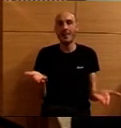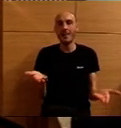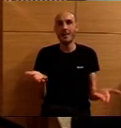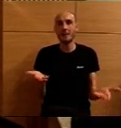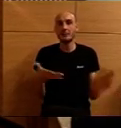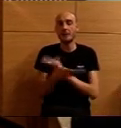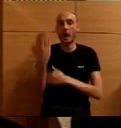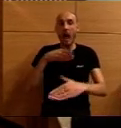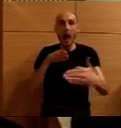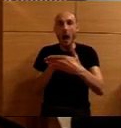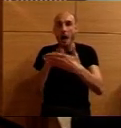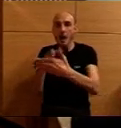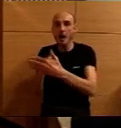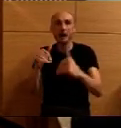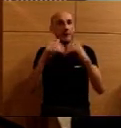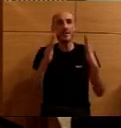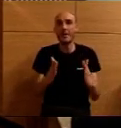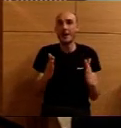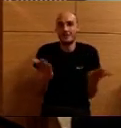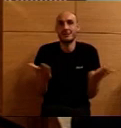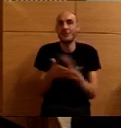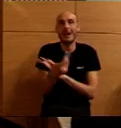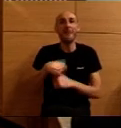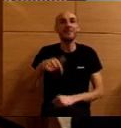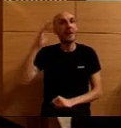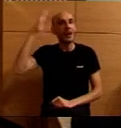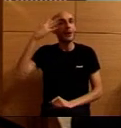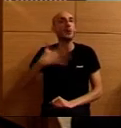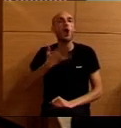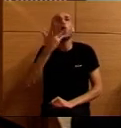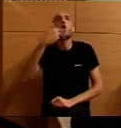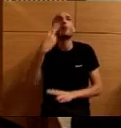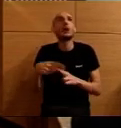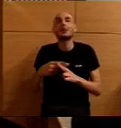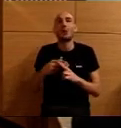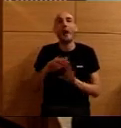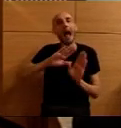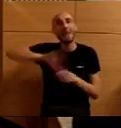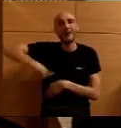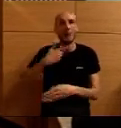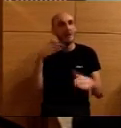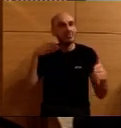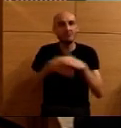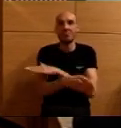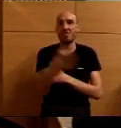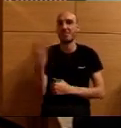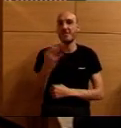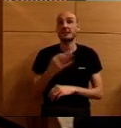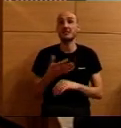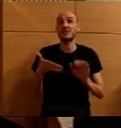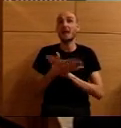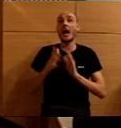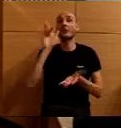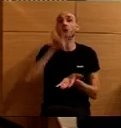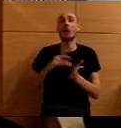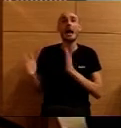a la vivienda que debería situarse por encima de ideologías. Esta debería ser una norma que abriera un proceso de diálogo, un